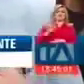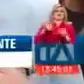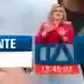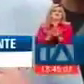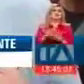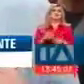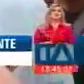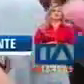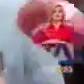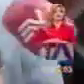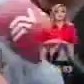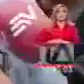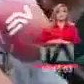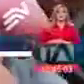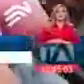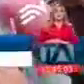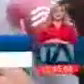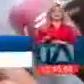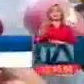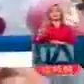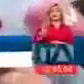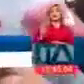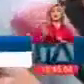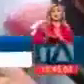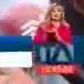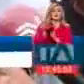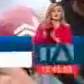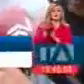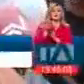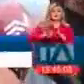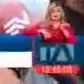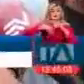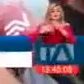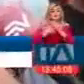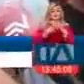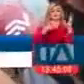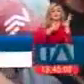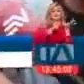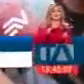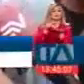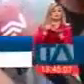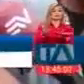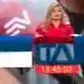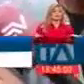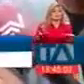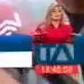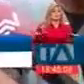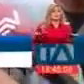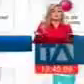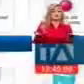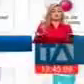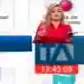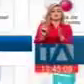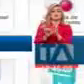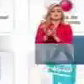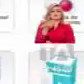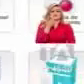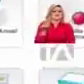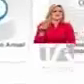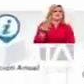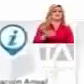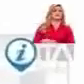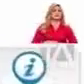ver, señores, si tienen un sueldo bastante alto y está justificado a través de los impuestos correspondientes, ¿de qué salida ilegal podemos hablar? Pazmiño